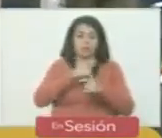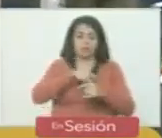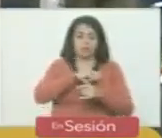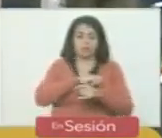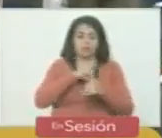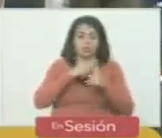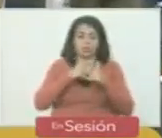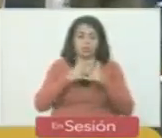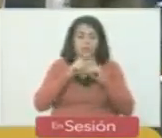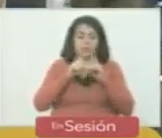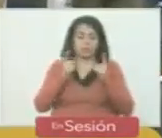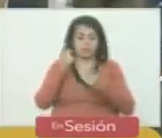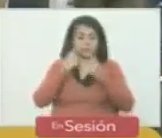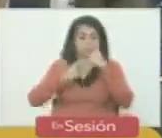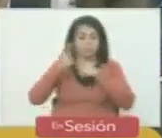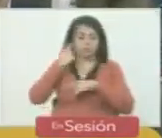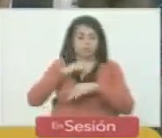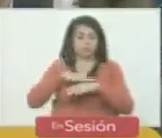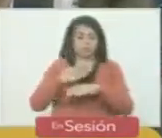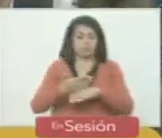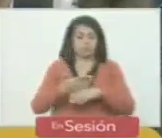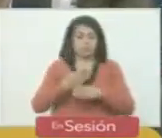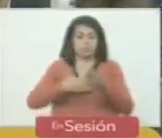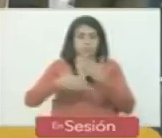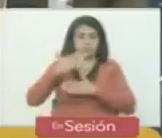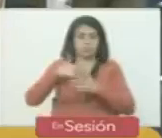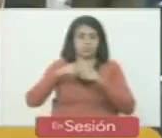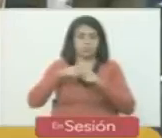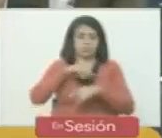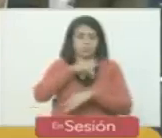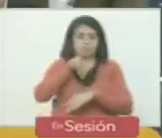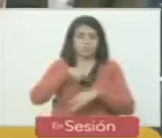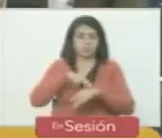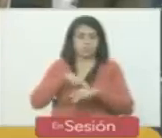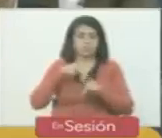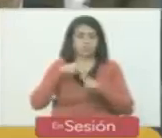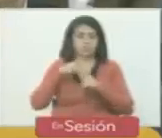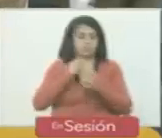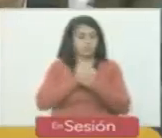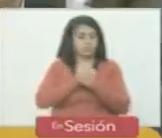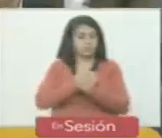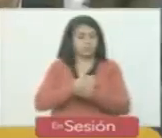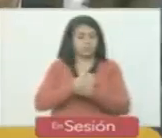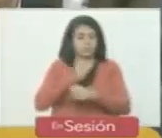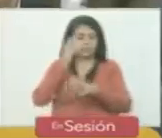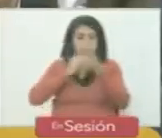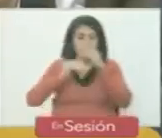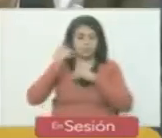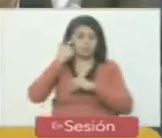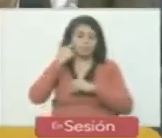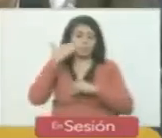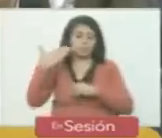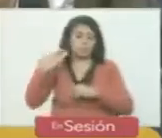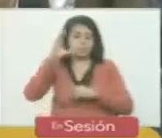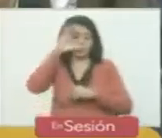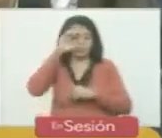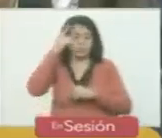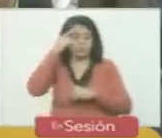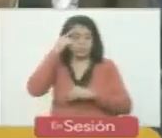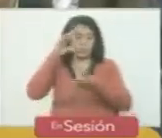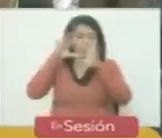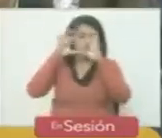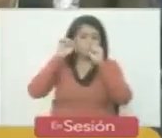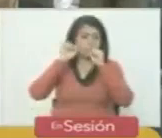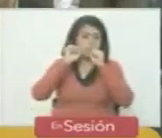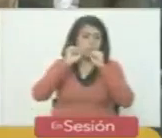nosotros, pero que me enseñaron a convivir con la naturaleza, a amar ese conocimiento tradicional, a